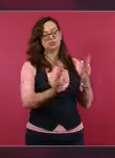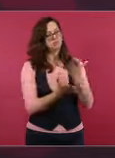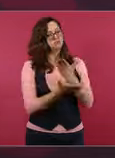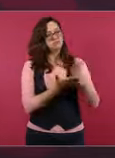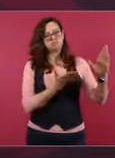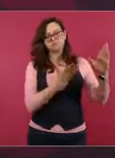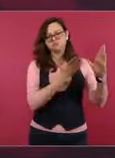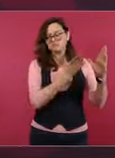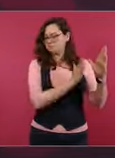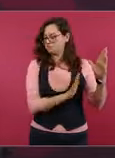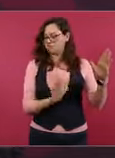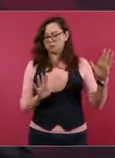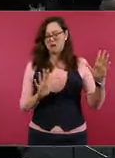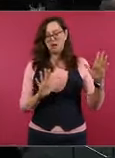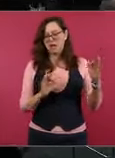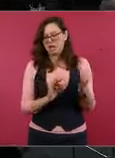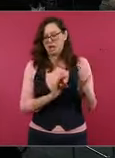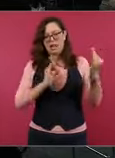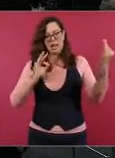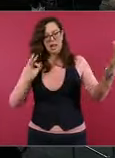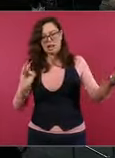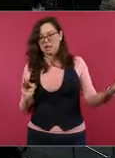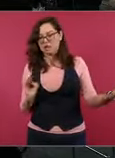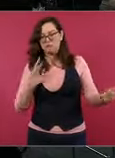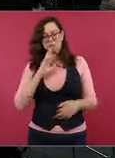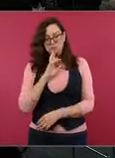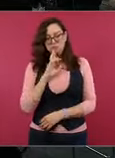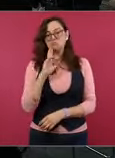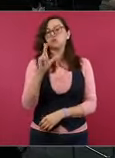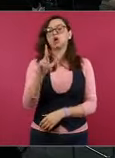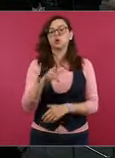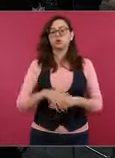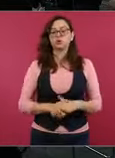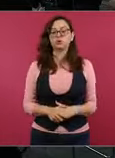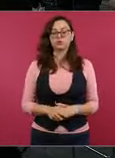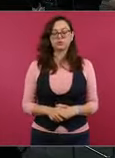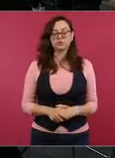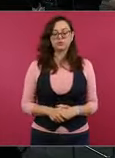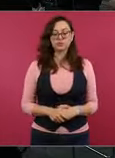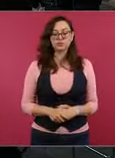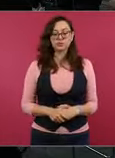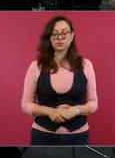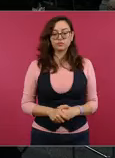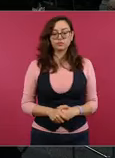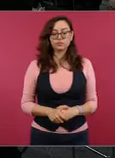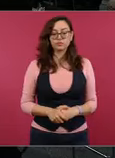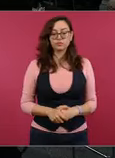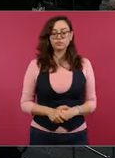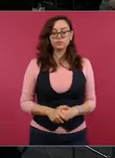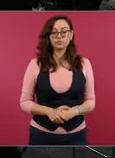¿Por qué no pones el plano, el mapa de México?